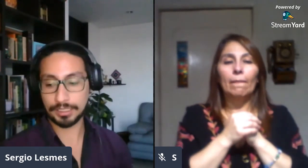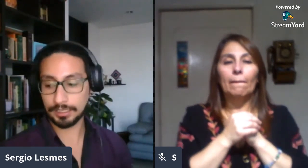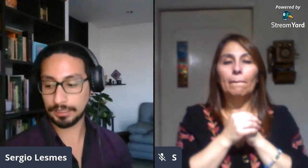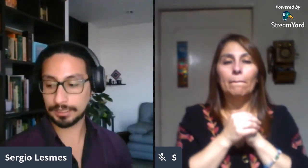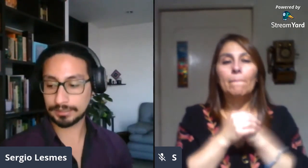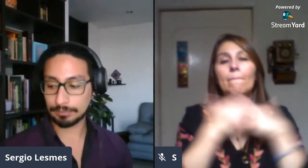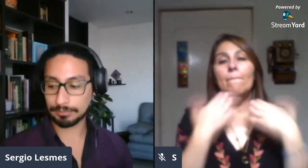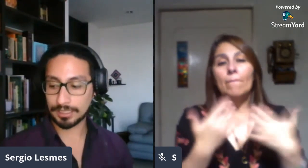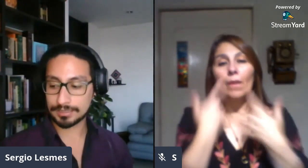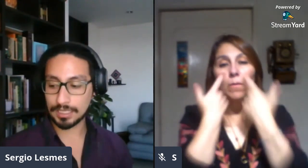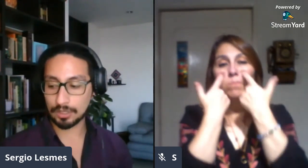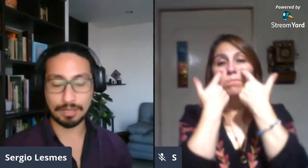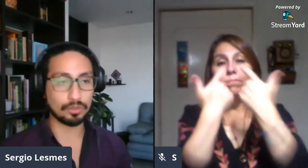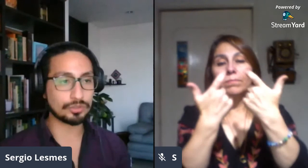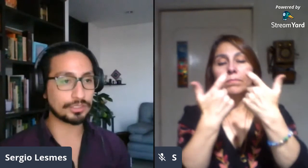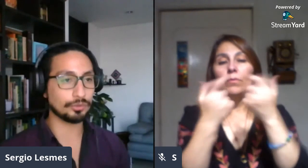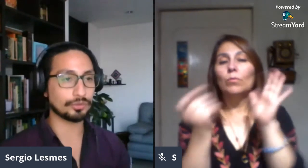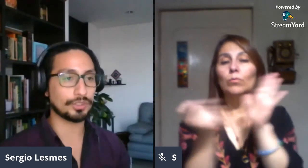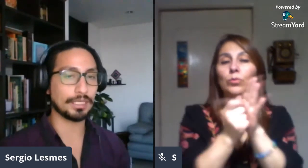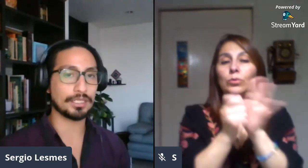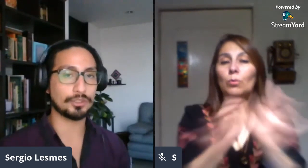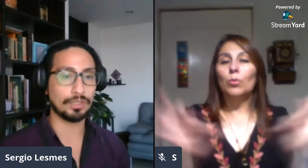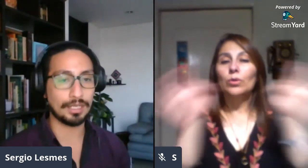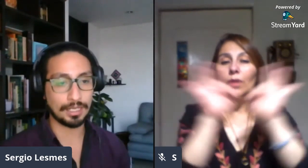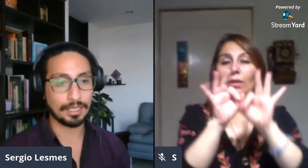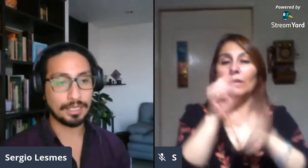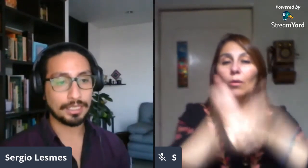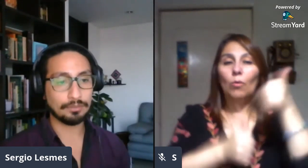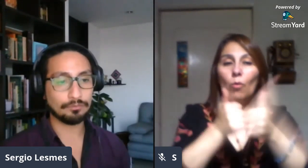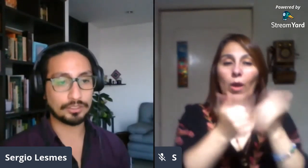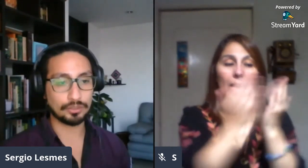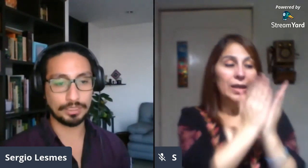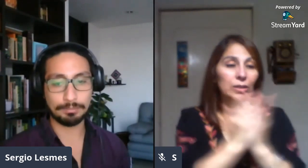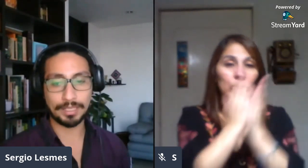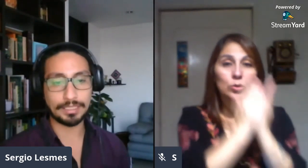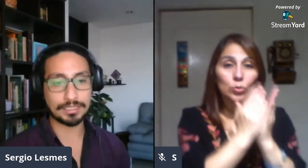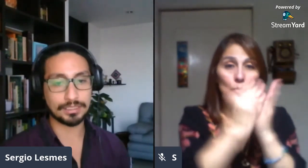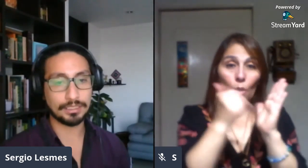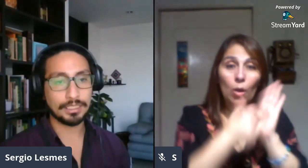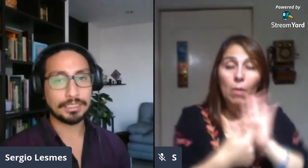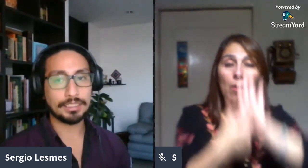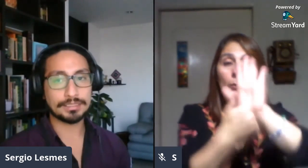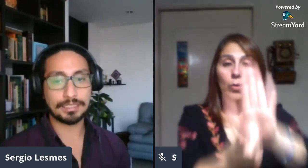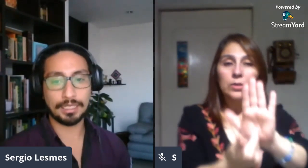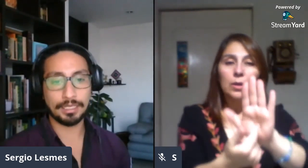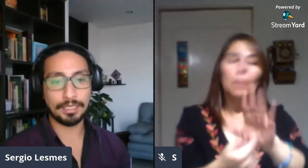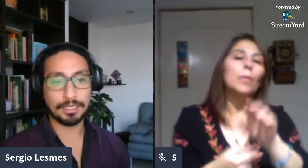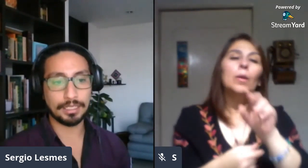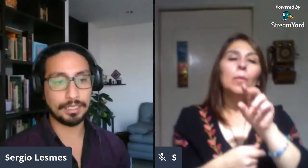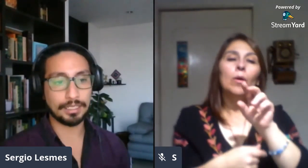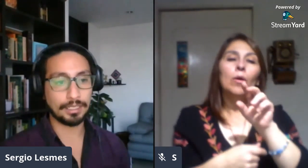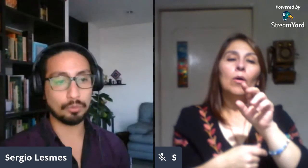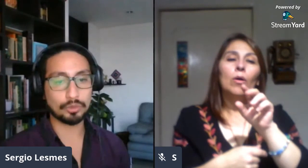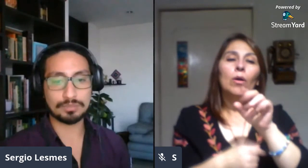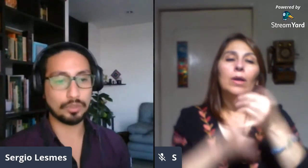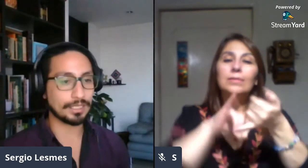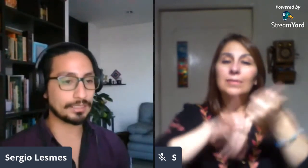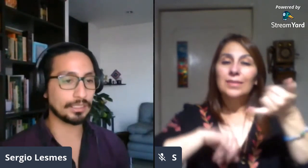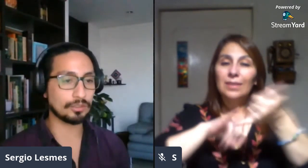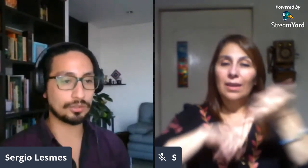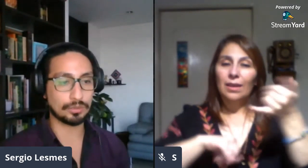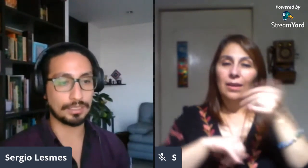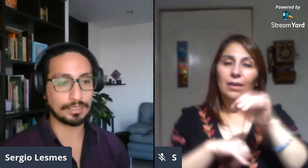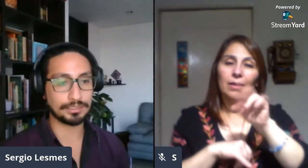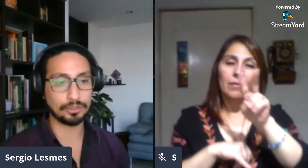algo que también han señalado, digamos, los estudios en relación a la infección del VIH, y es que muchas